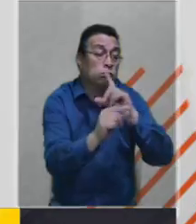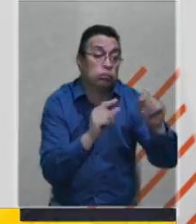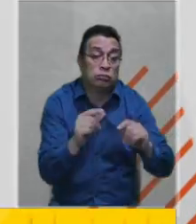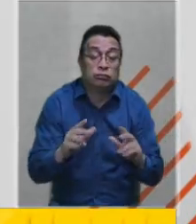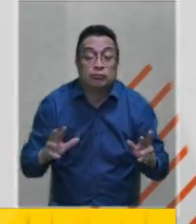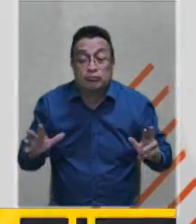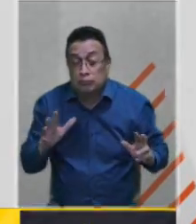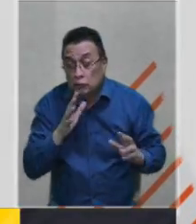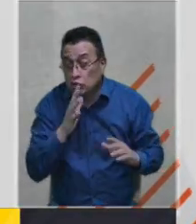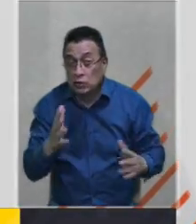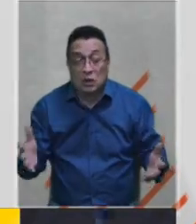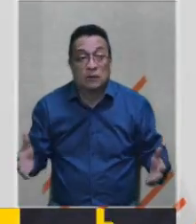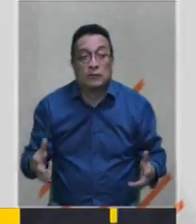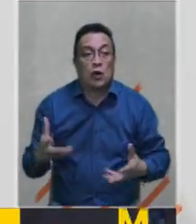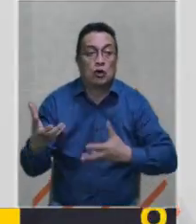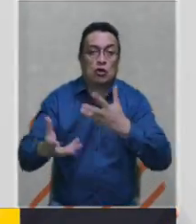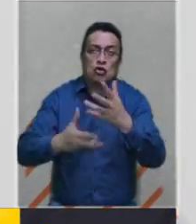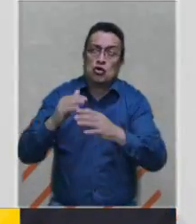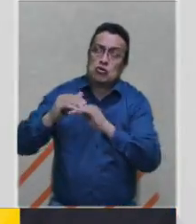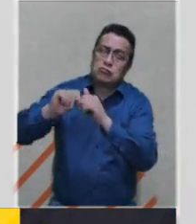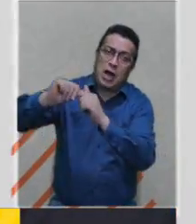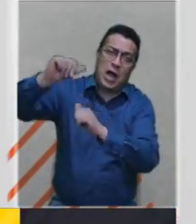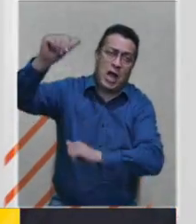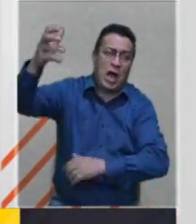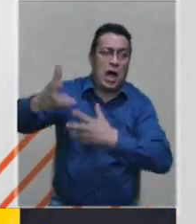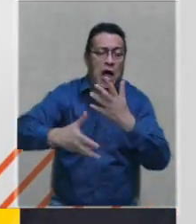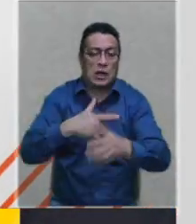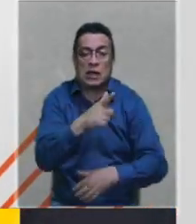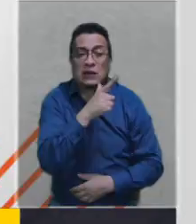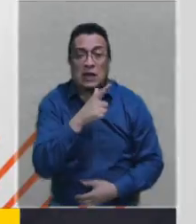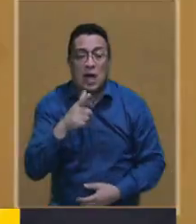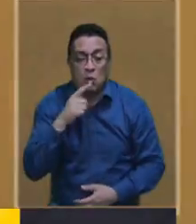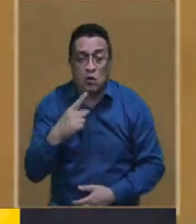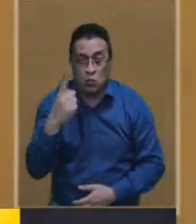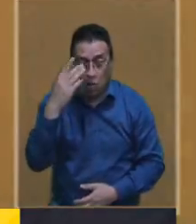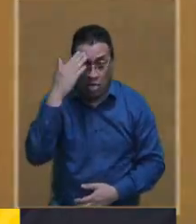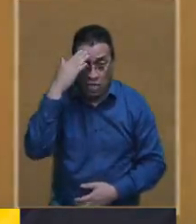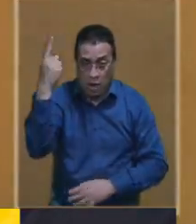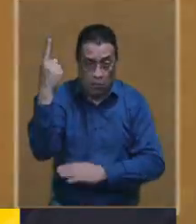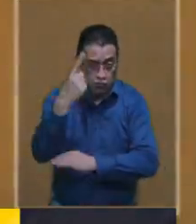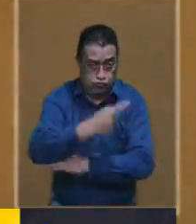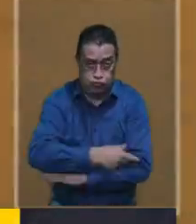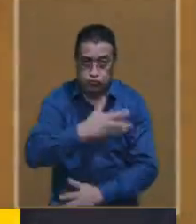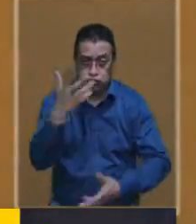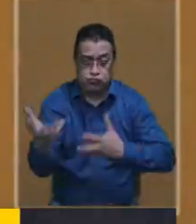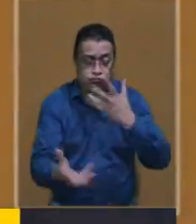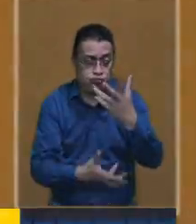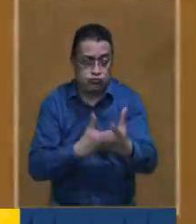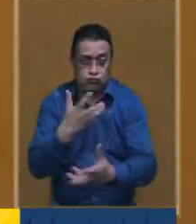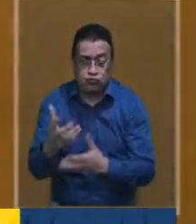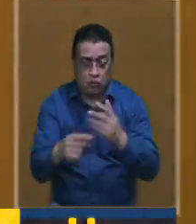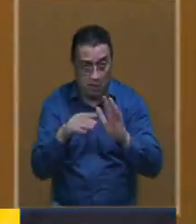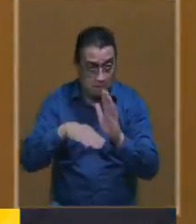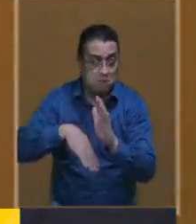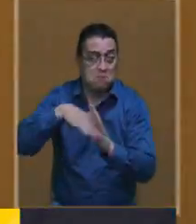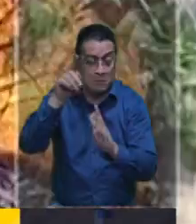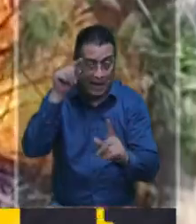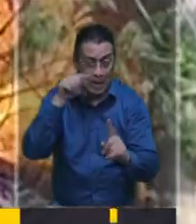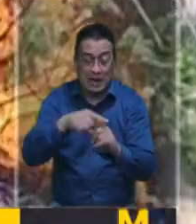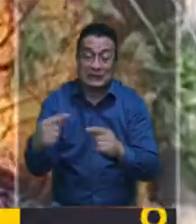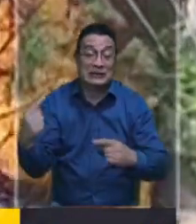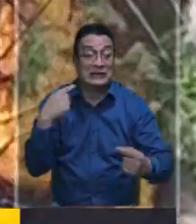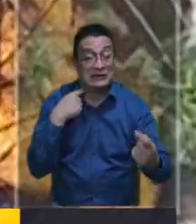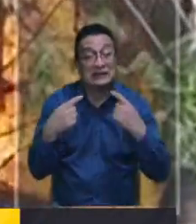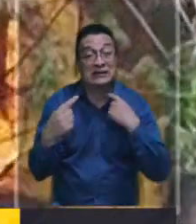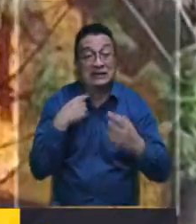Llamas implacables, enormes y rápidas. Santa Juana lleva casi un día sumida en esta emergencia, convertida en una de las comunas más afectadas